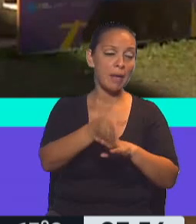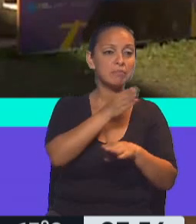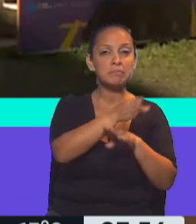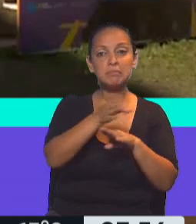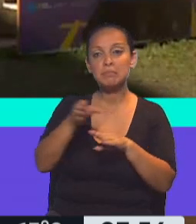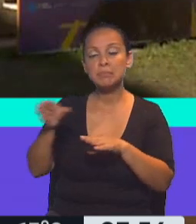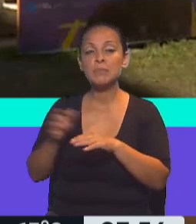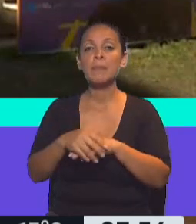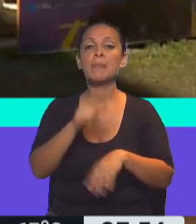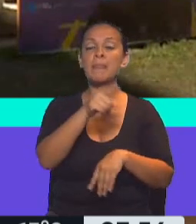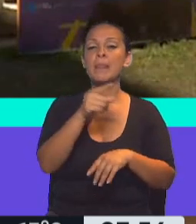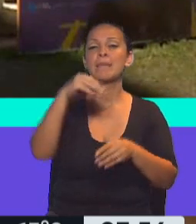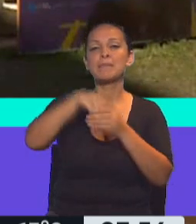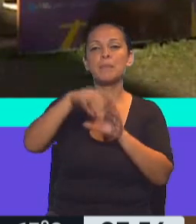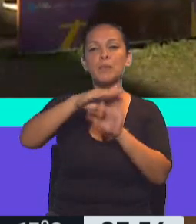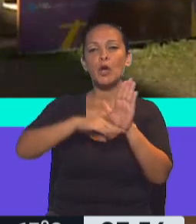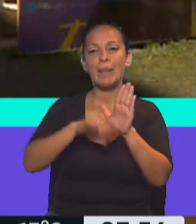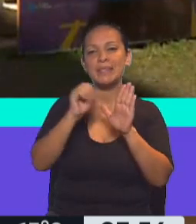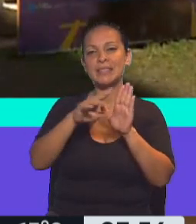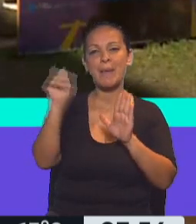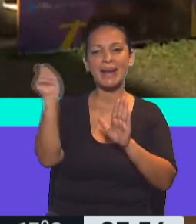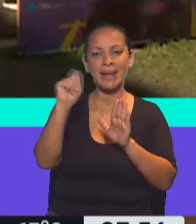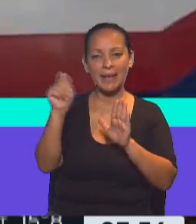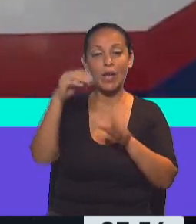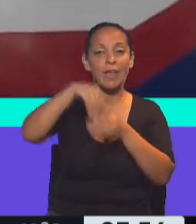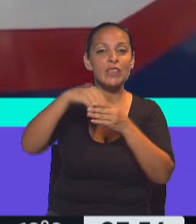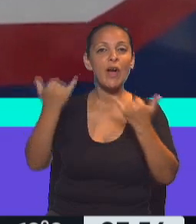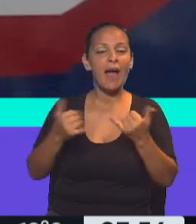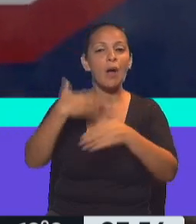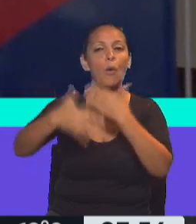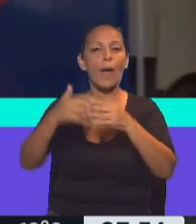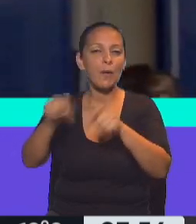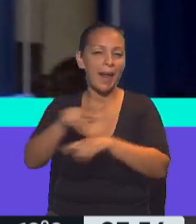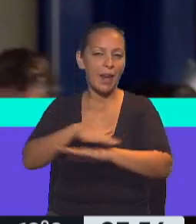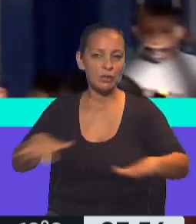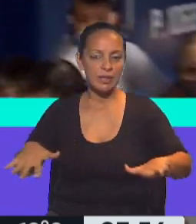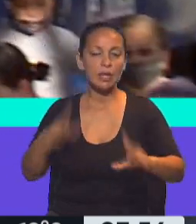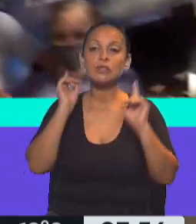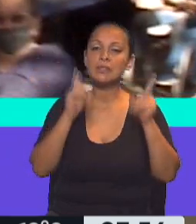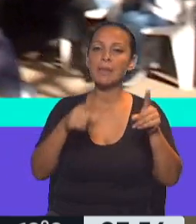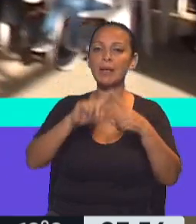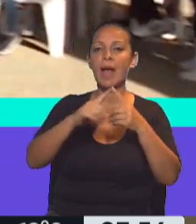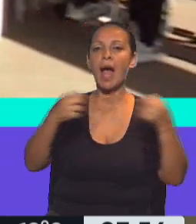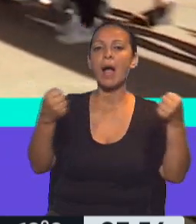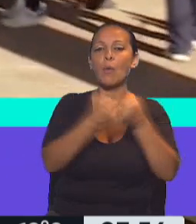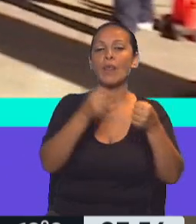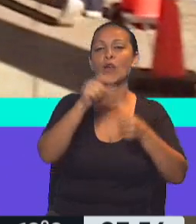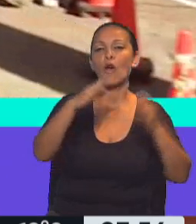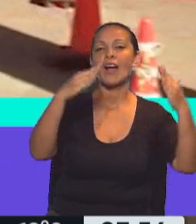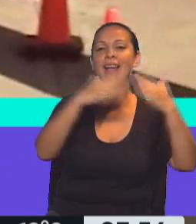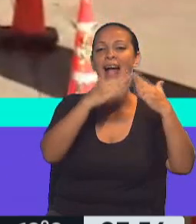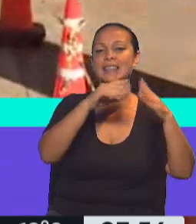provincia de Buenos Aires, del programa Recreo, donde tienen juegos interactivos para los más chicos. También tenemos un convenio con Casa de Moneda, donde ven